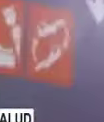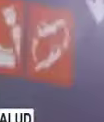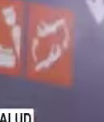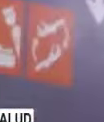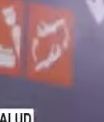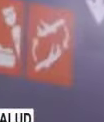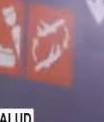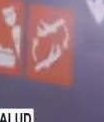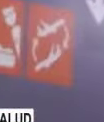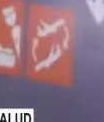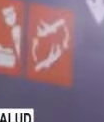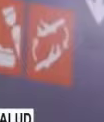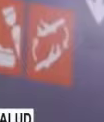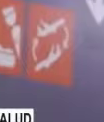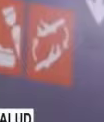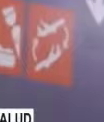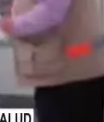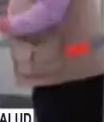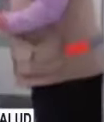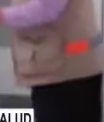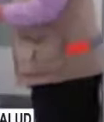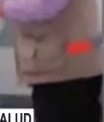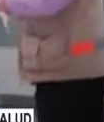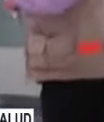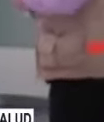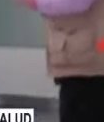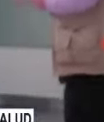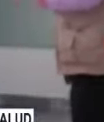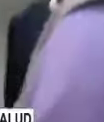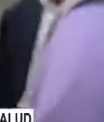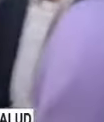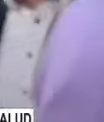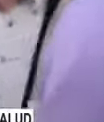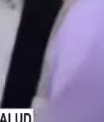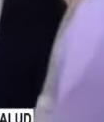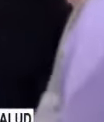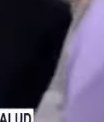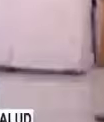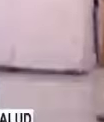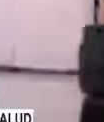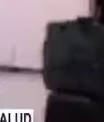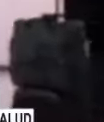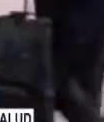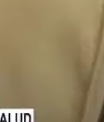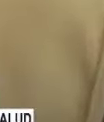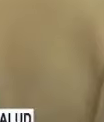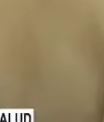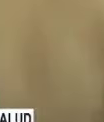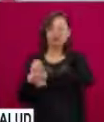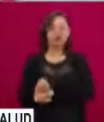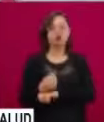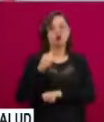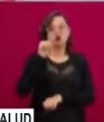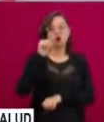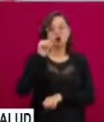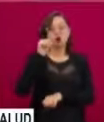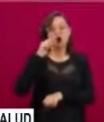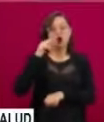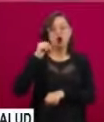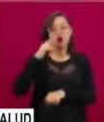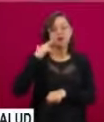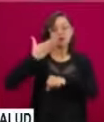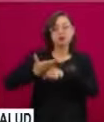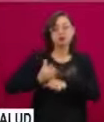aún más rápida en los contagios cuando estamos precisamente en esta fase de ascenso rumbo a el 8 o